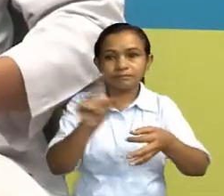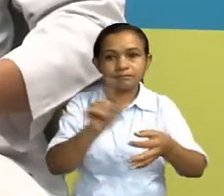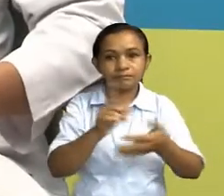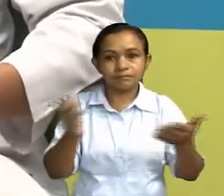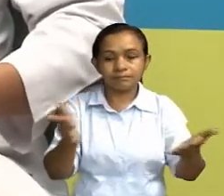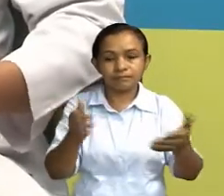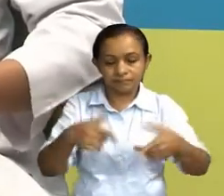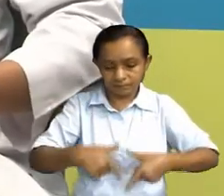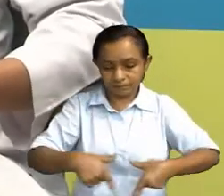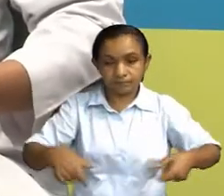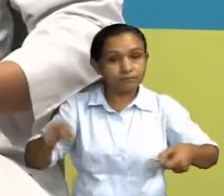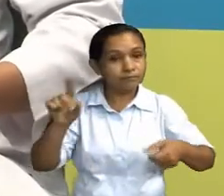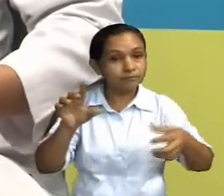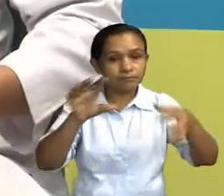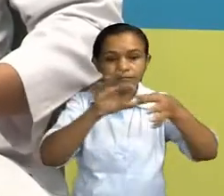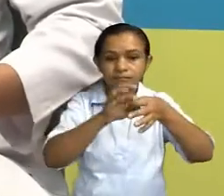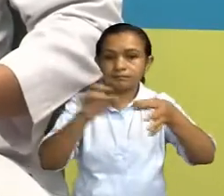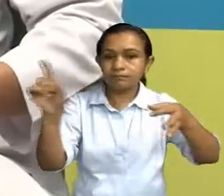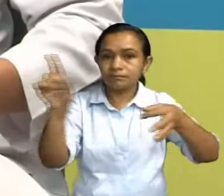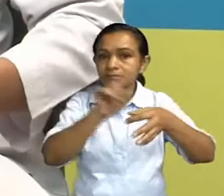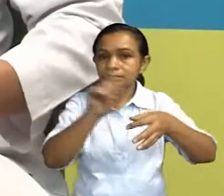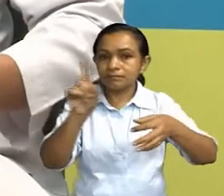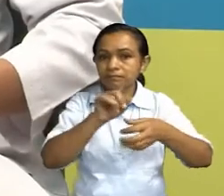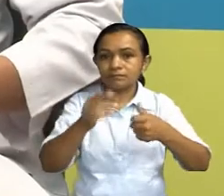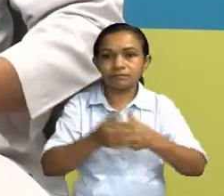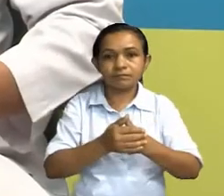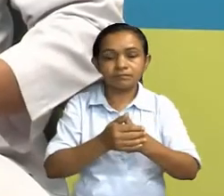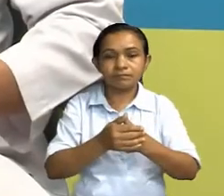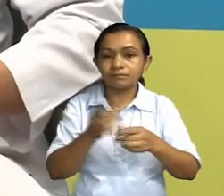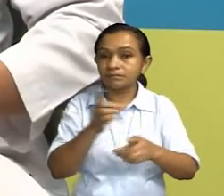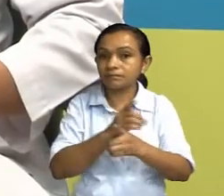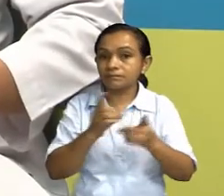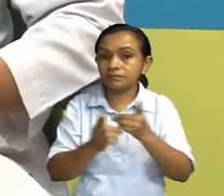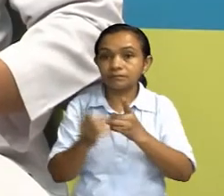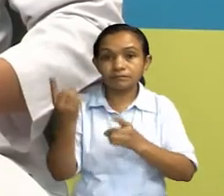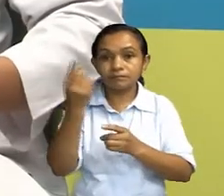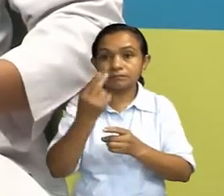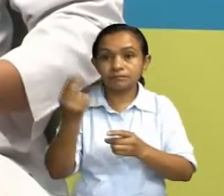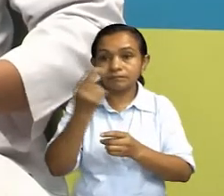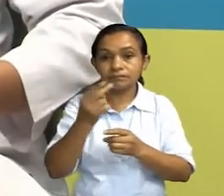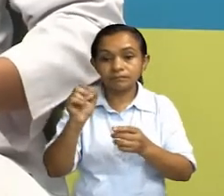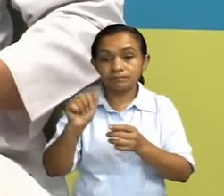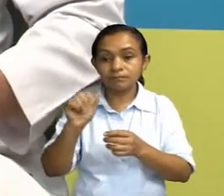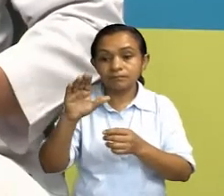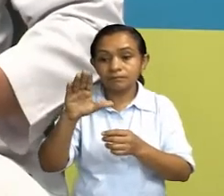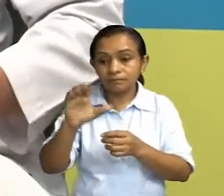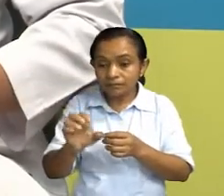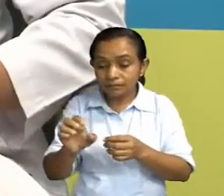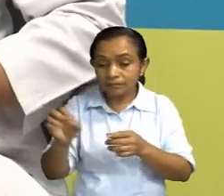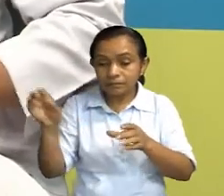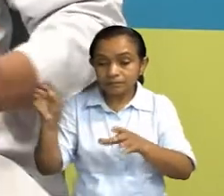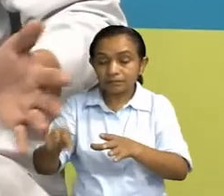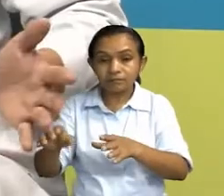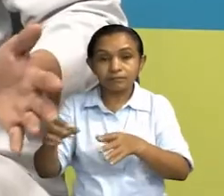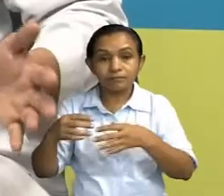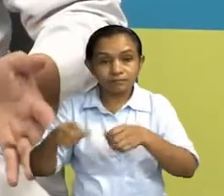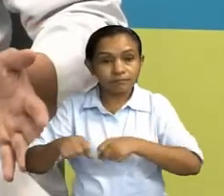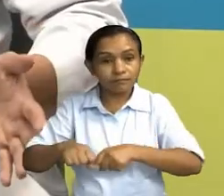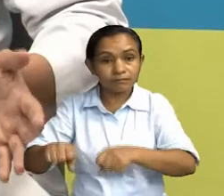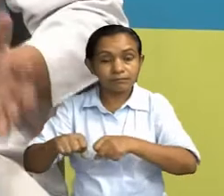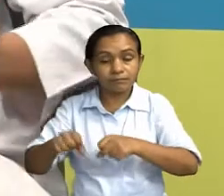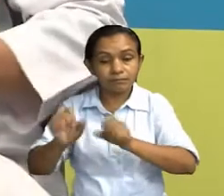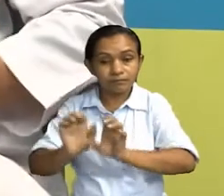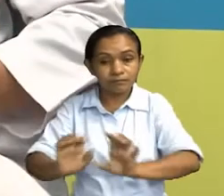ropa interior. Y lo otro es que no se deben usar detergentes fuertes para el uso de lavado de esta